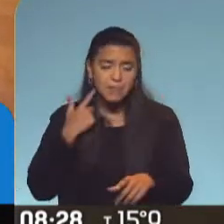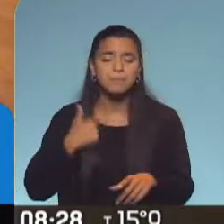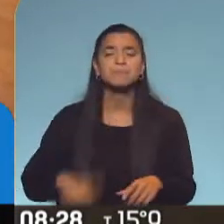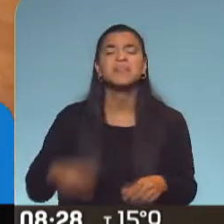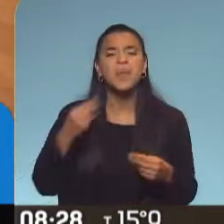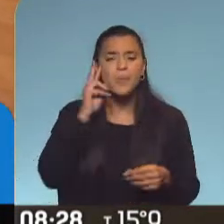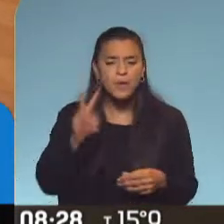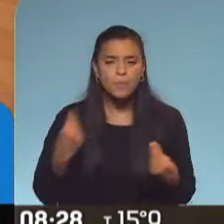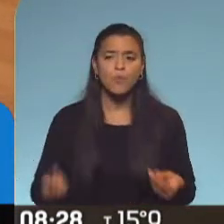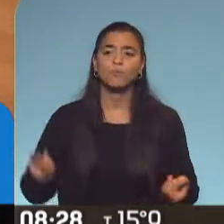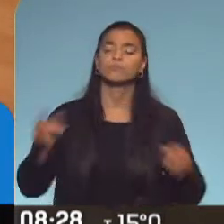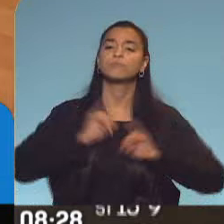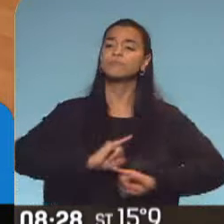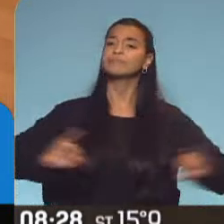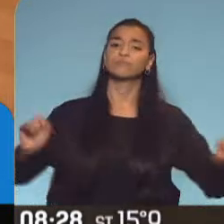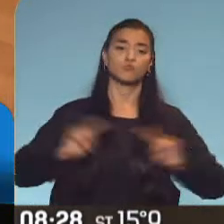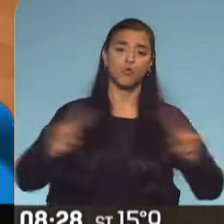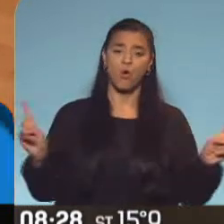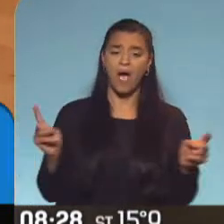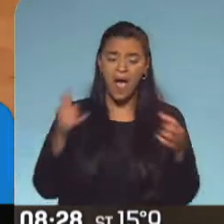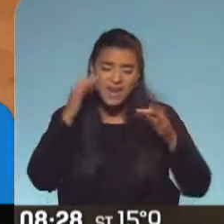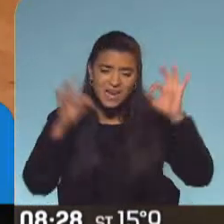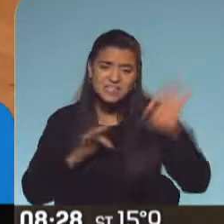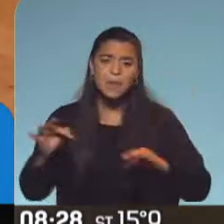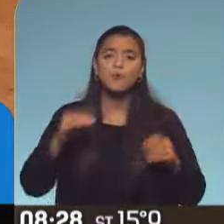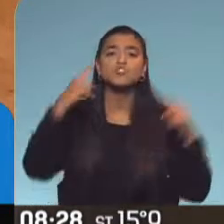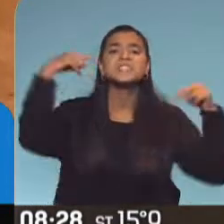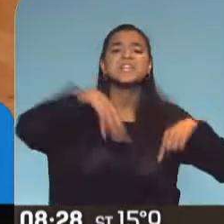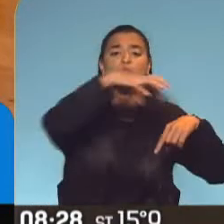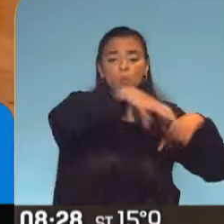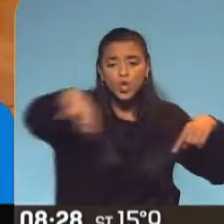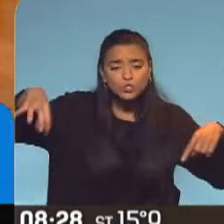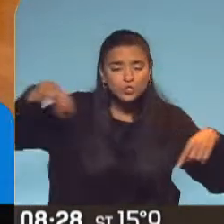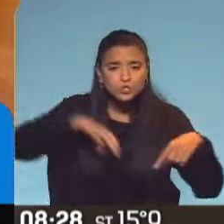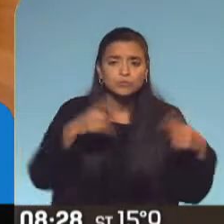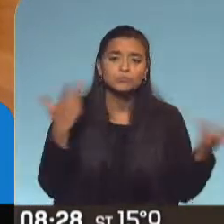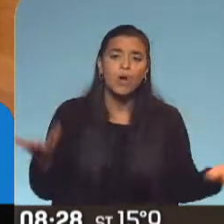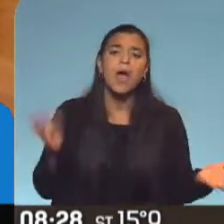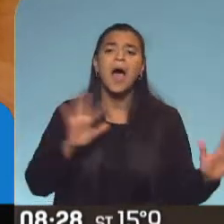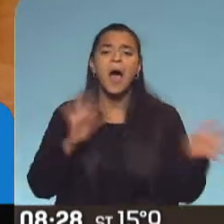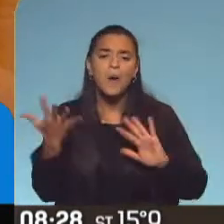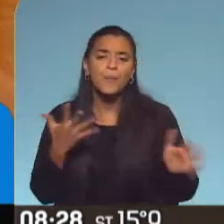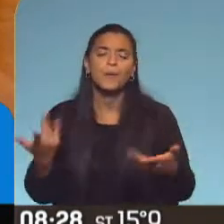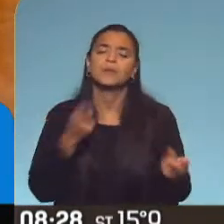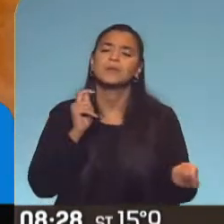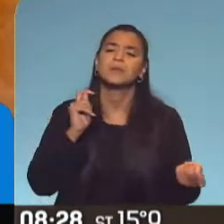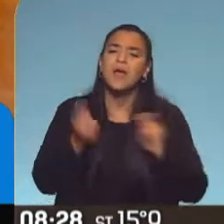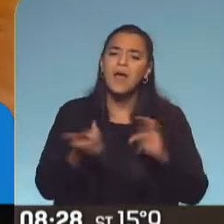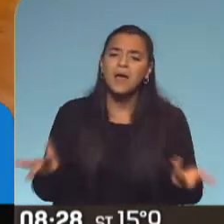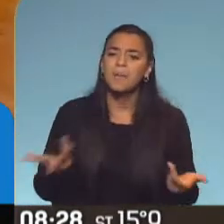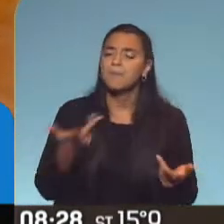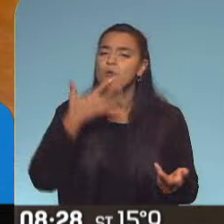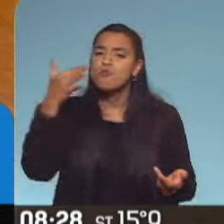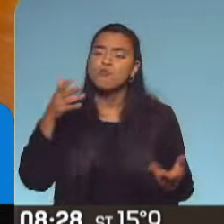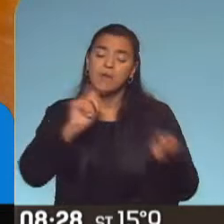analizamos? No en los medios de comunicación, lo analizamos en la institucionalidad, que es lo que a veces Cambiemos plantea constantemente, pero después vemos que no lo